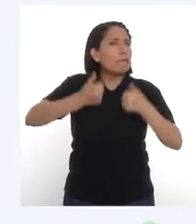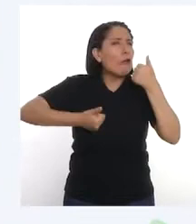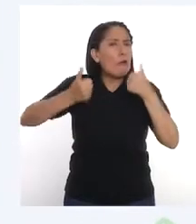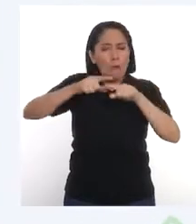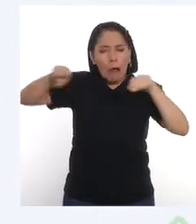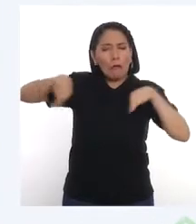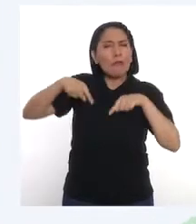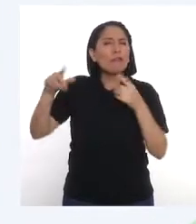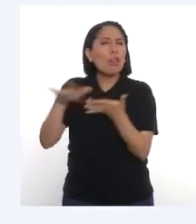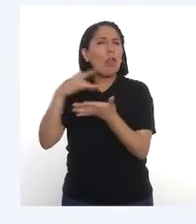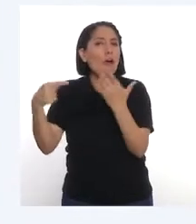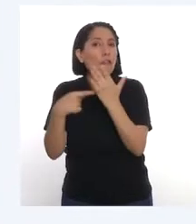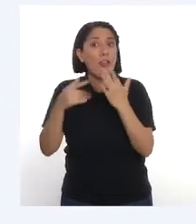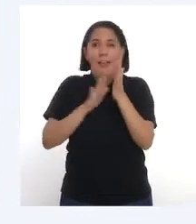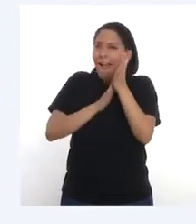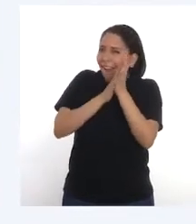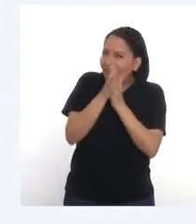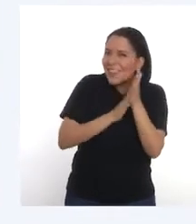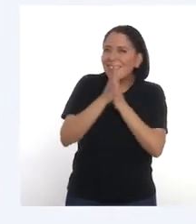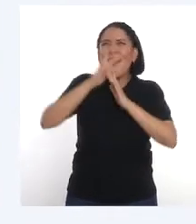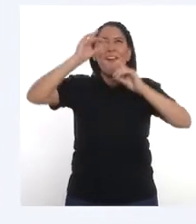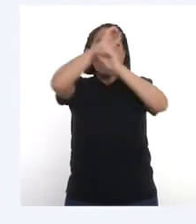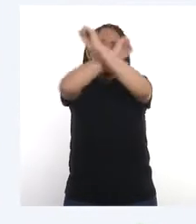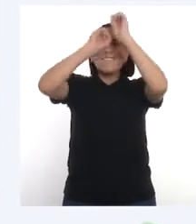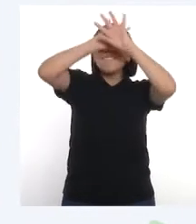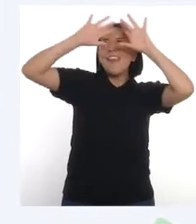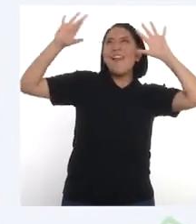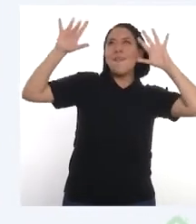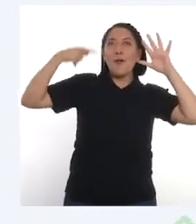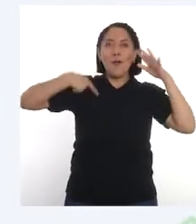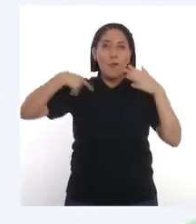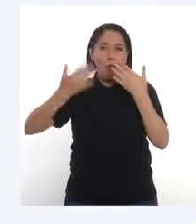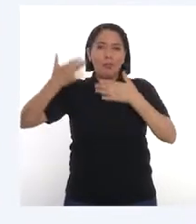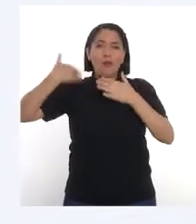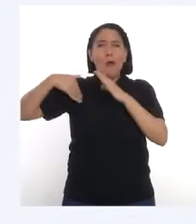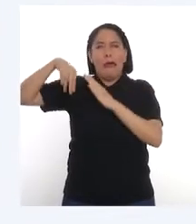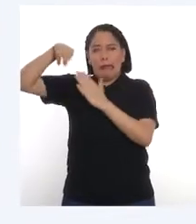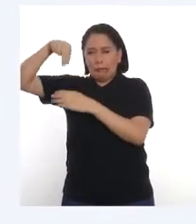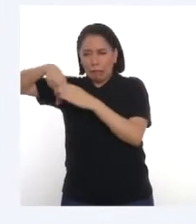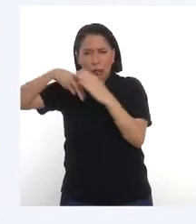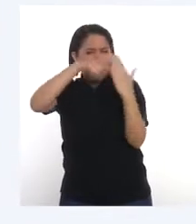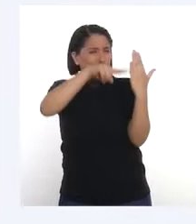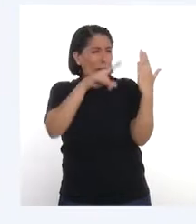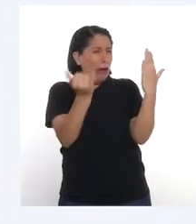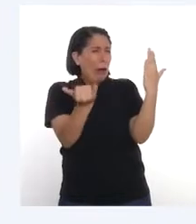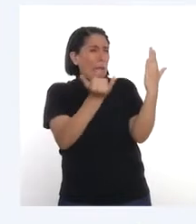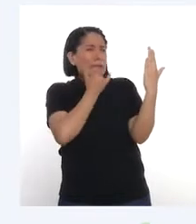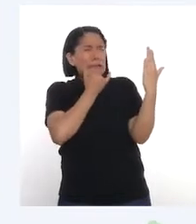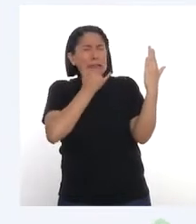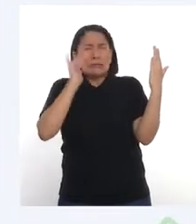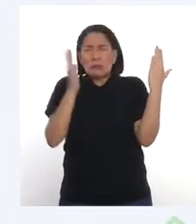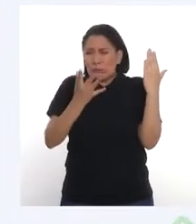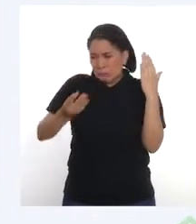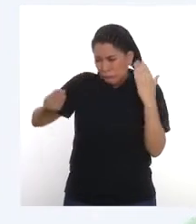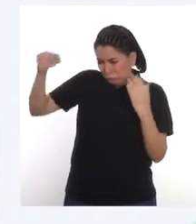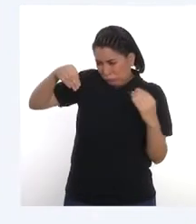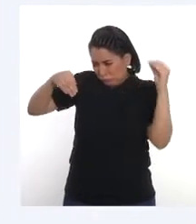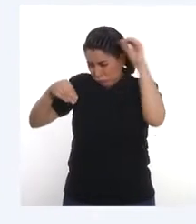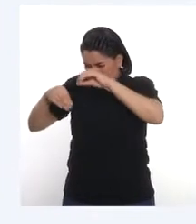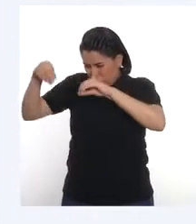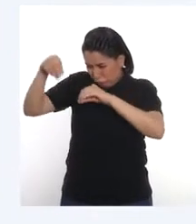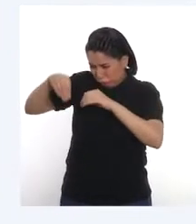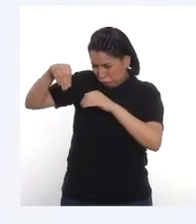con un tablero electrónico es ganas e imaginación. Cuando pintaba al óleo, si me equivocaba, tenía que volver a hacer la mezcla en la